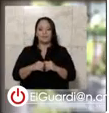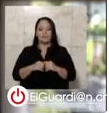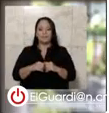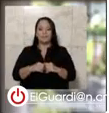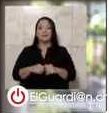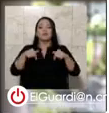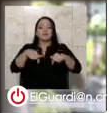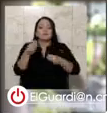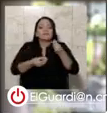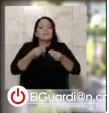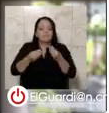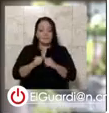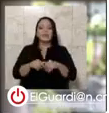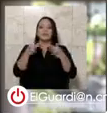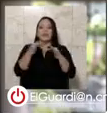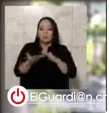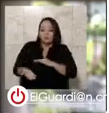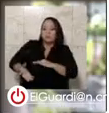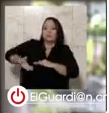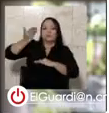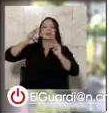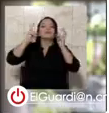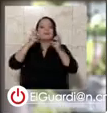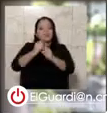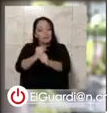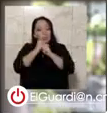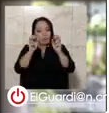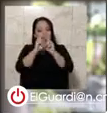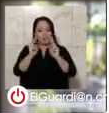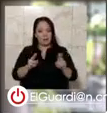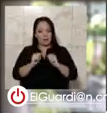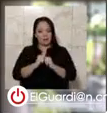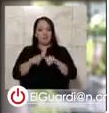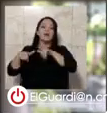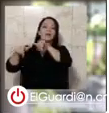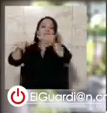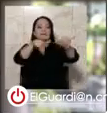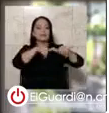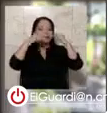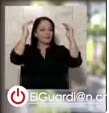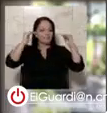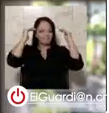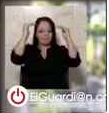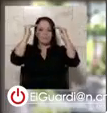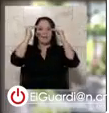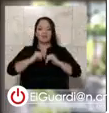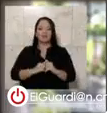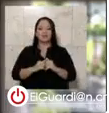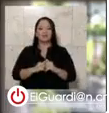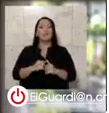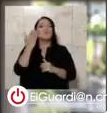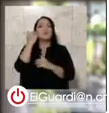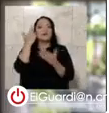lo que estamos haciendo es subiendo los niveles de ciberseguridad a los estándares más altos, precisamente